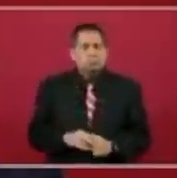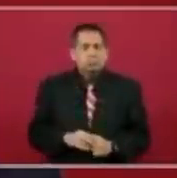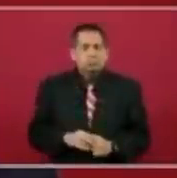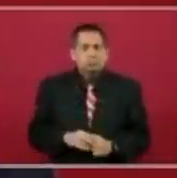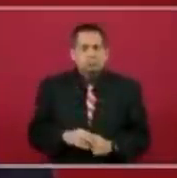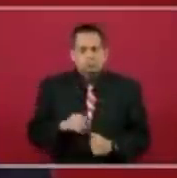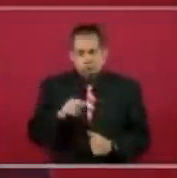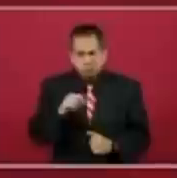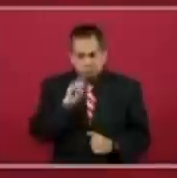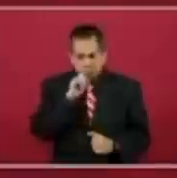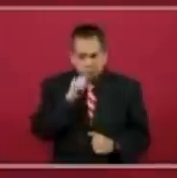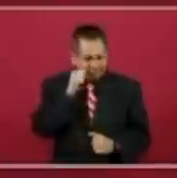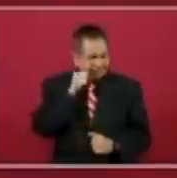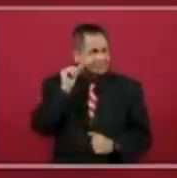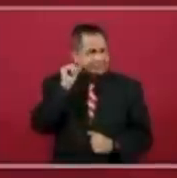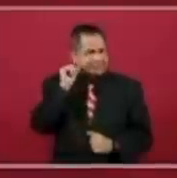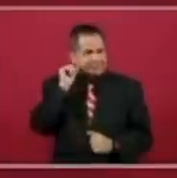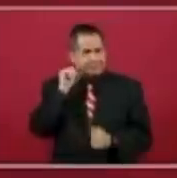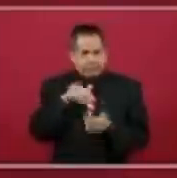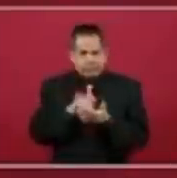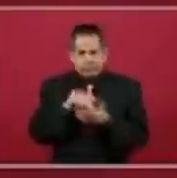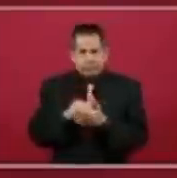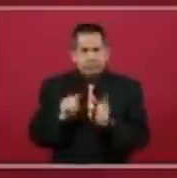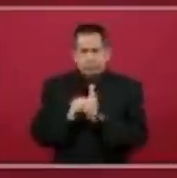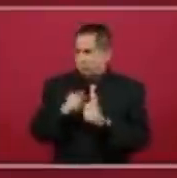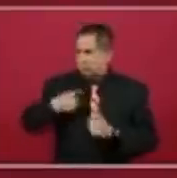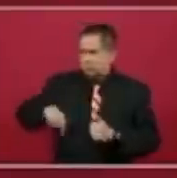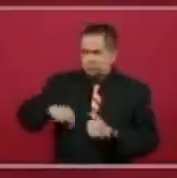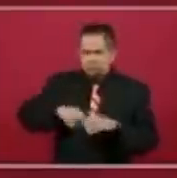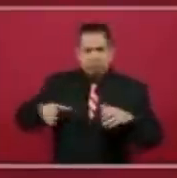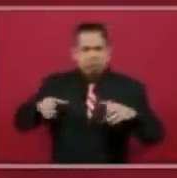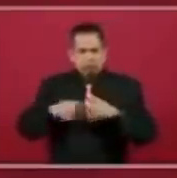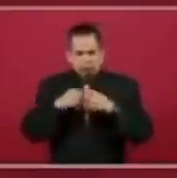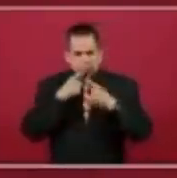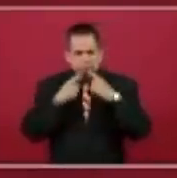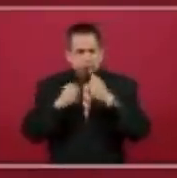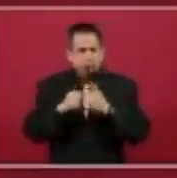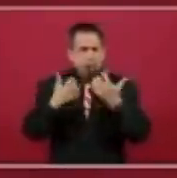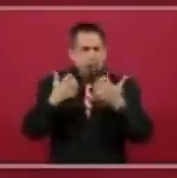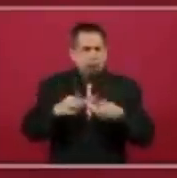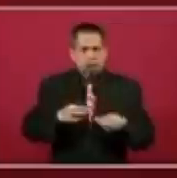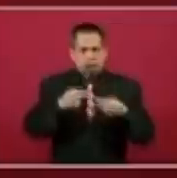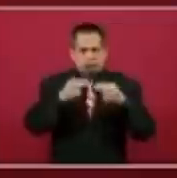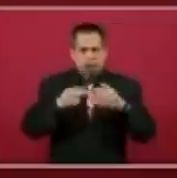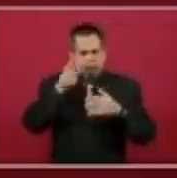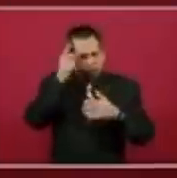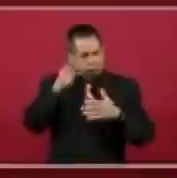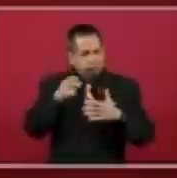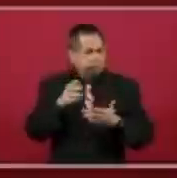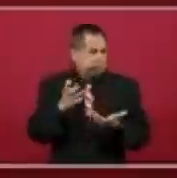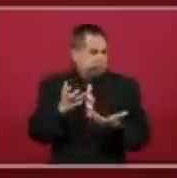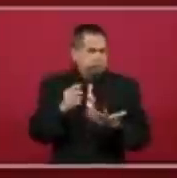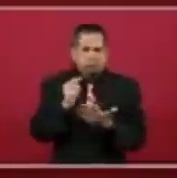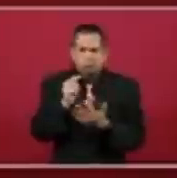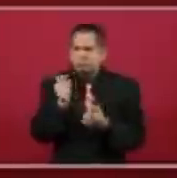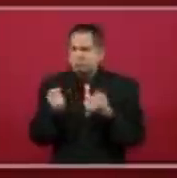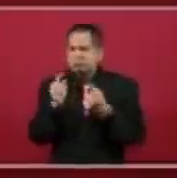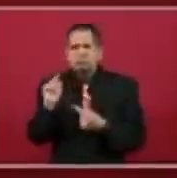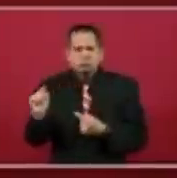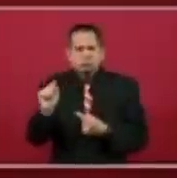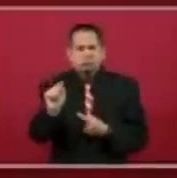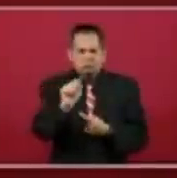que estuvieron todavía ayer aquí con nosotros en un acto con empresarios, y así